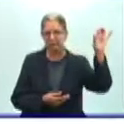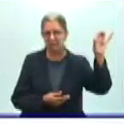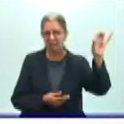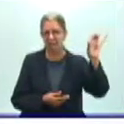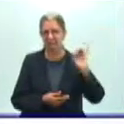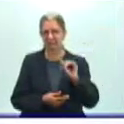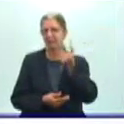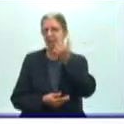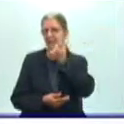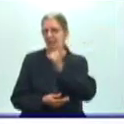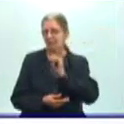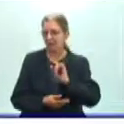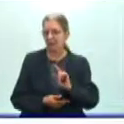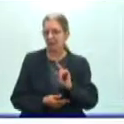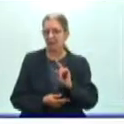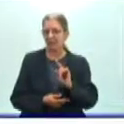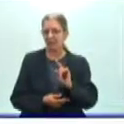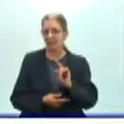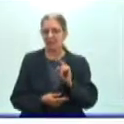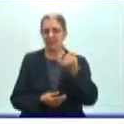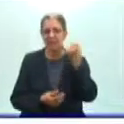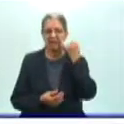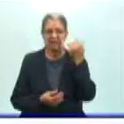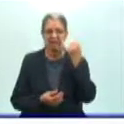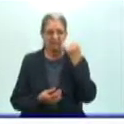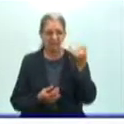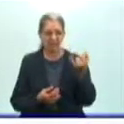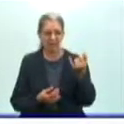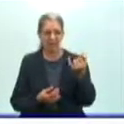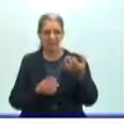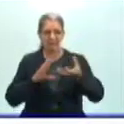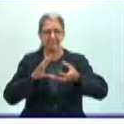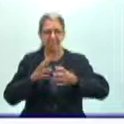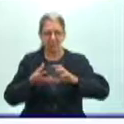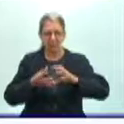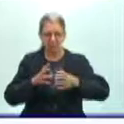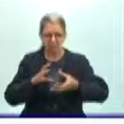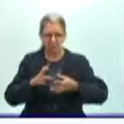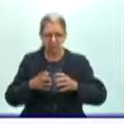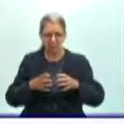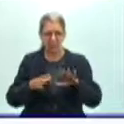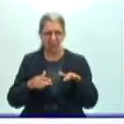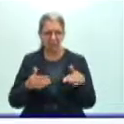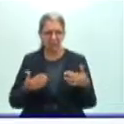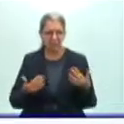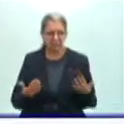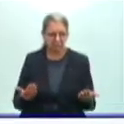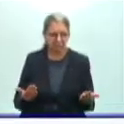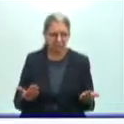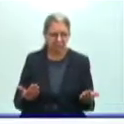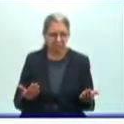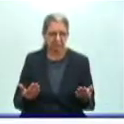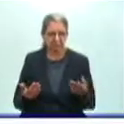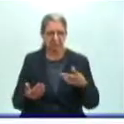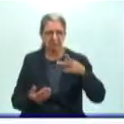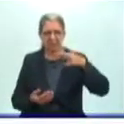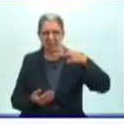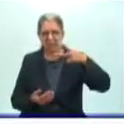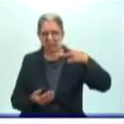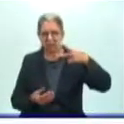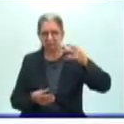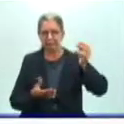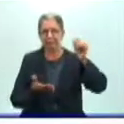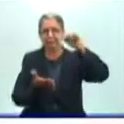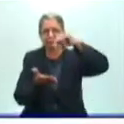y además cuando lo identificamos en la figura nos damos cuenta que es un ángulo